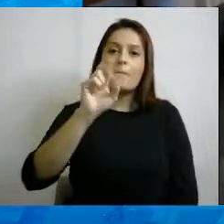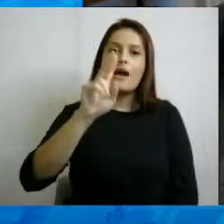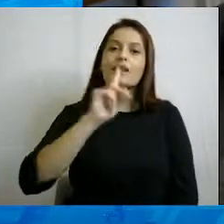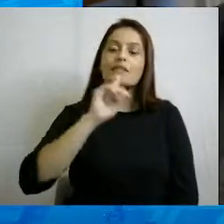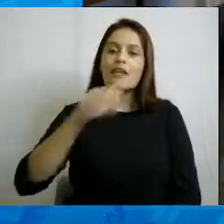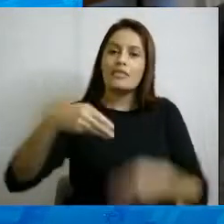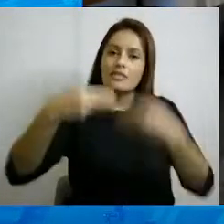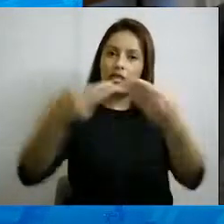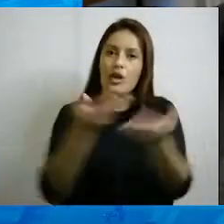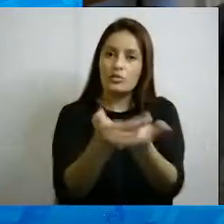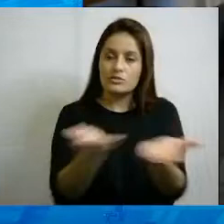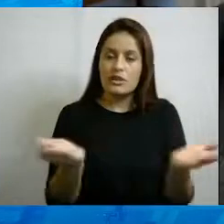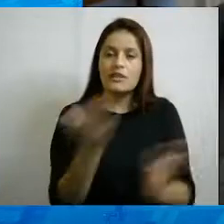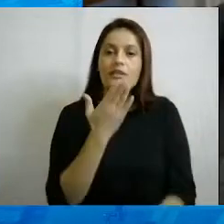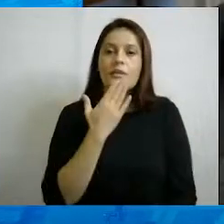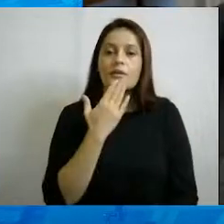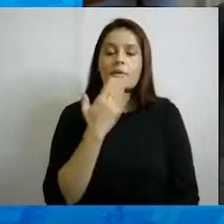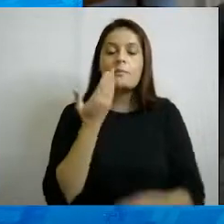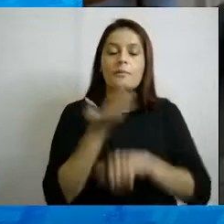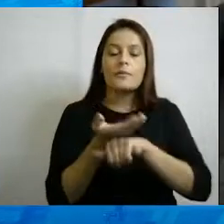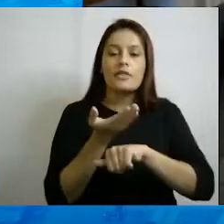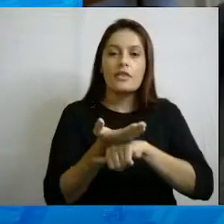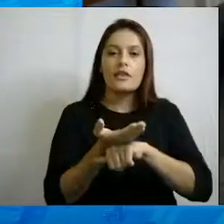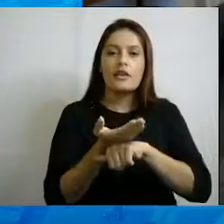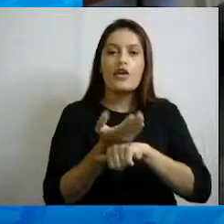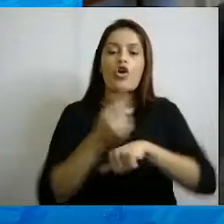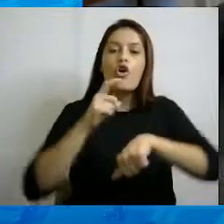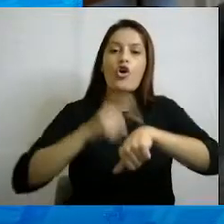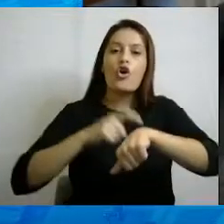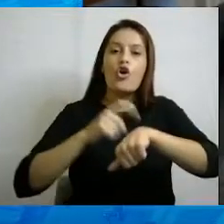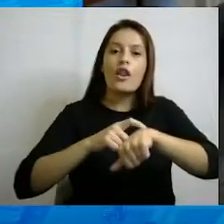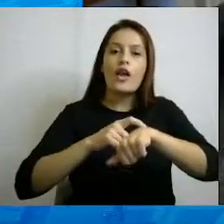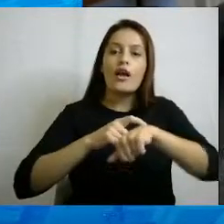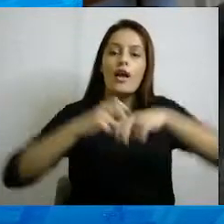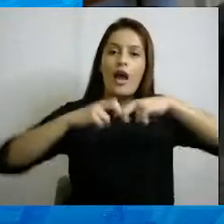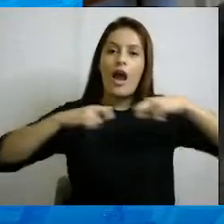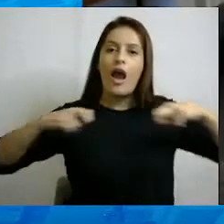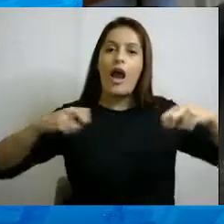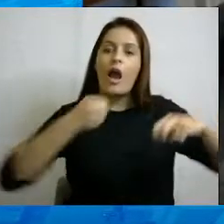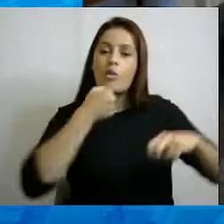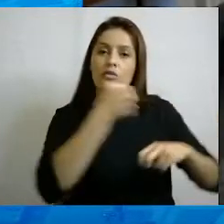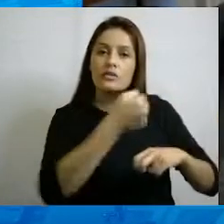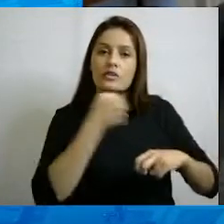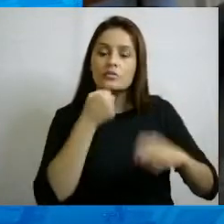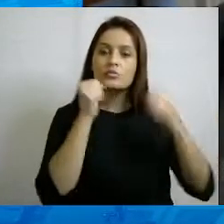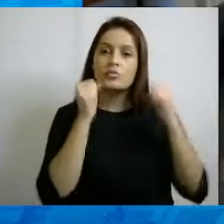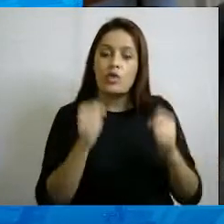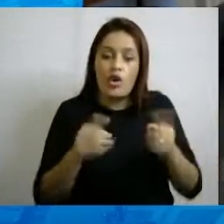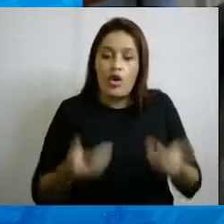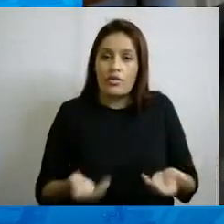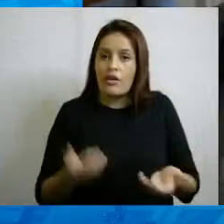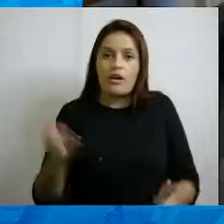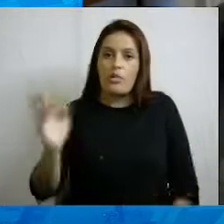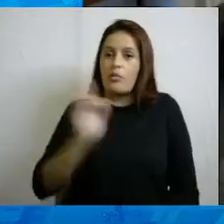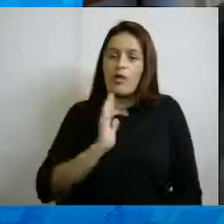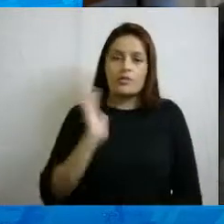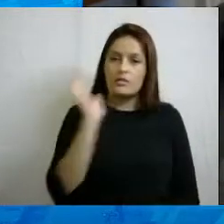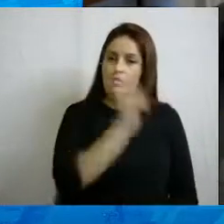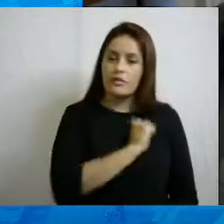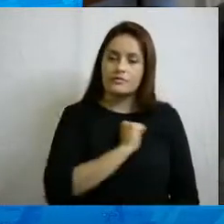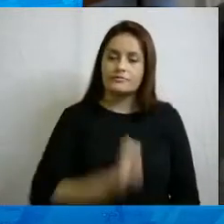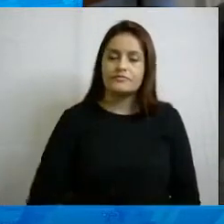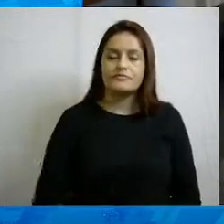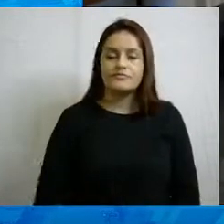alcaldesa. También solicitamos una hora de audiencia y hasta el día de hoy no hemos tenido ninguna